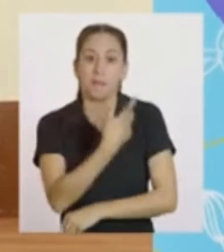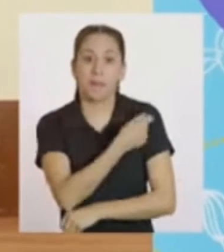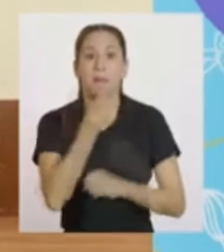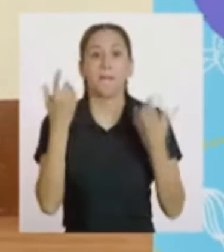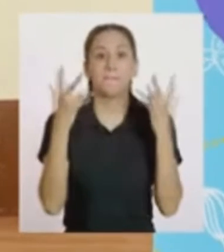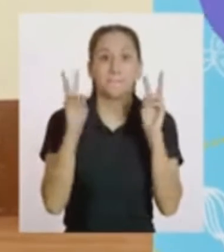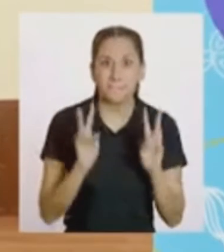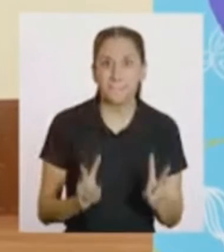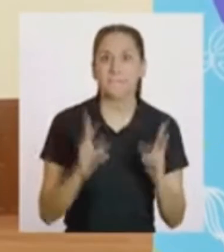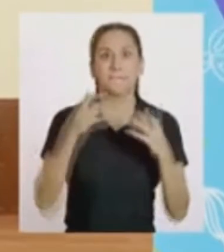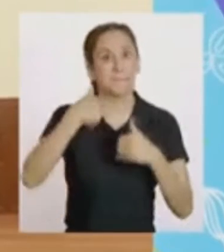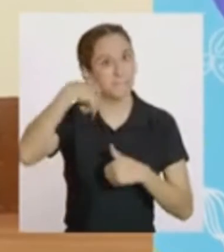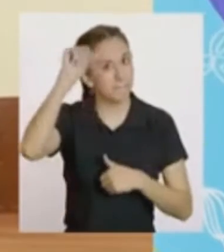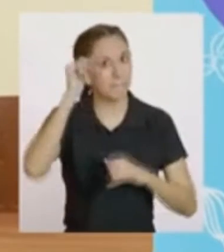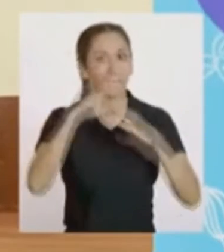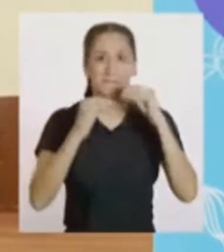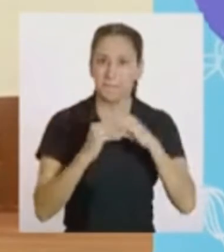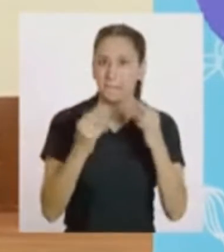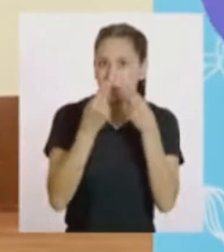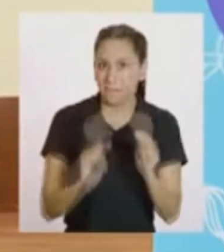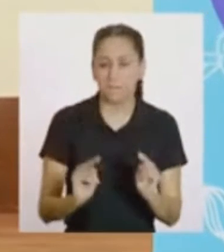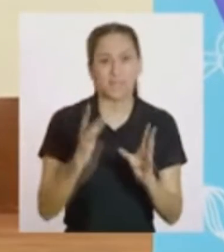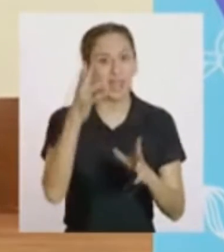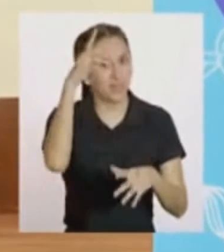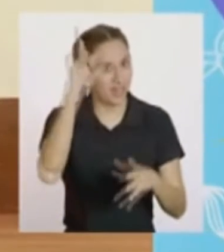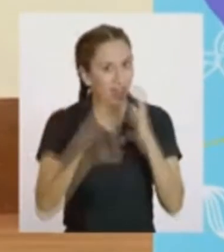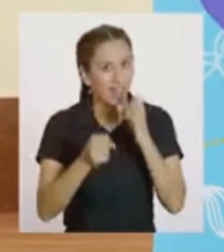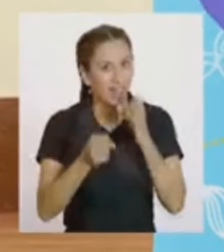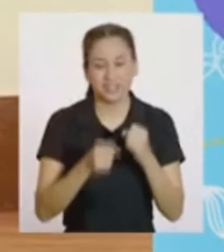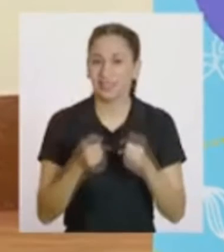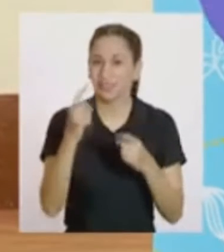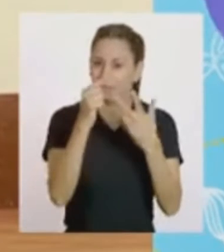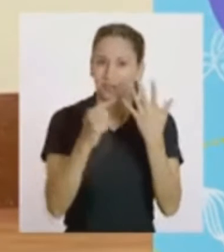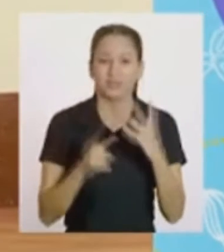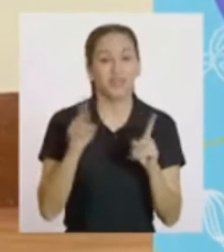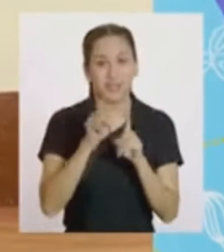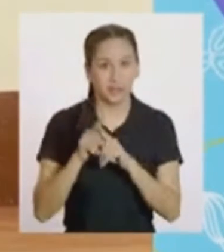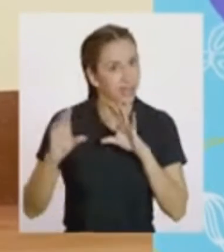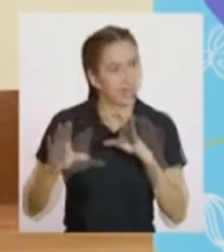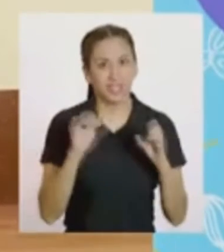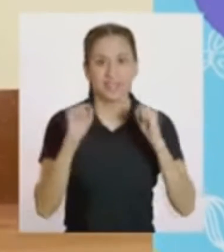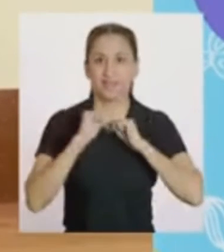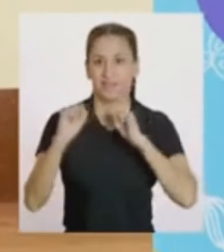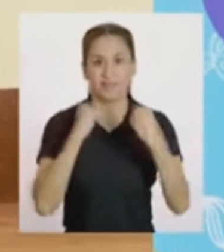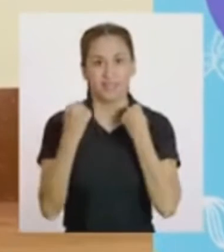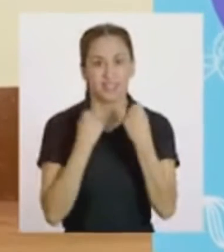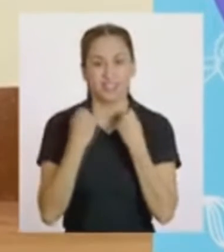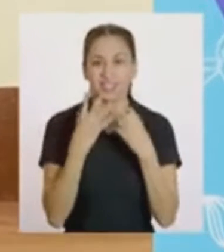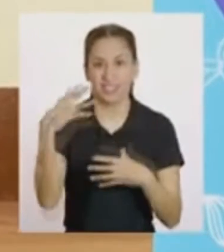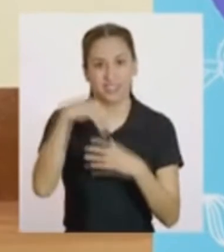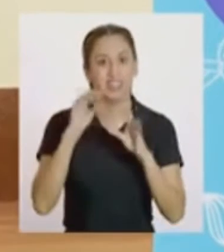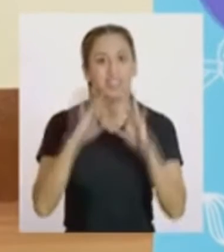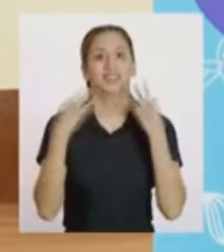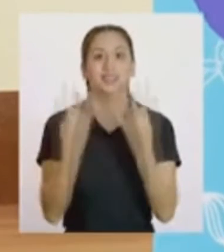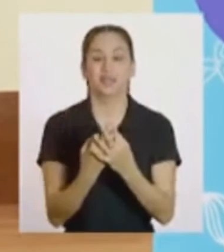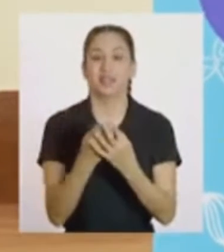las verduras, las frutas, la leche, los huevos, etc. Asimismo, realizamos actividades físicas y recreativas